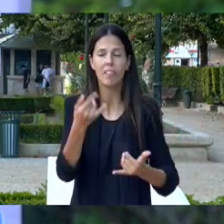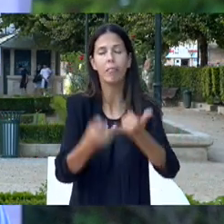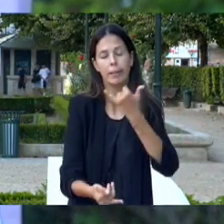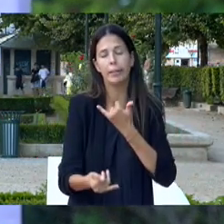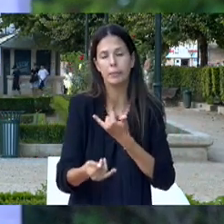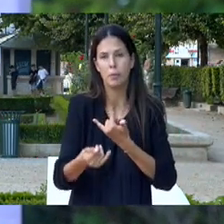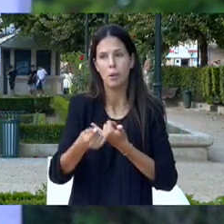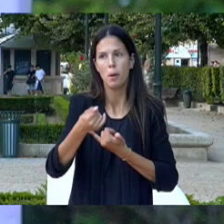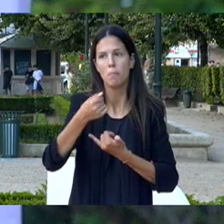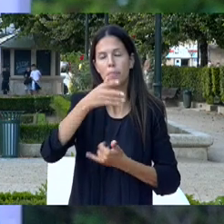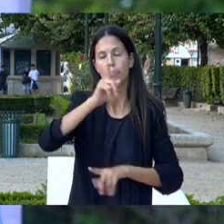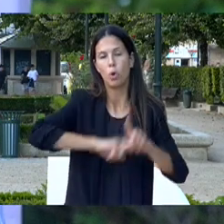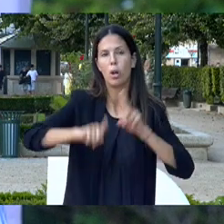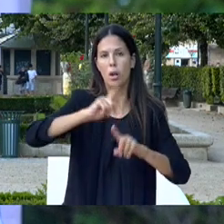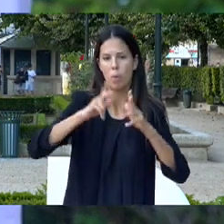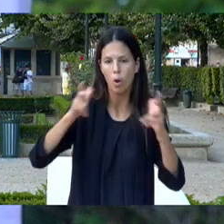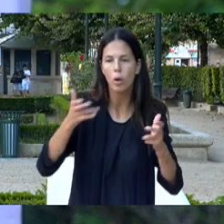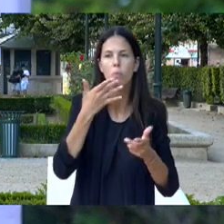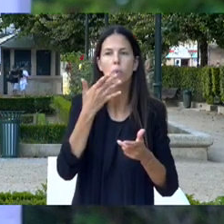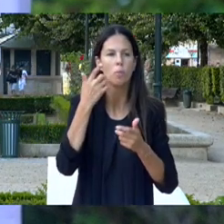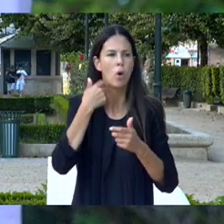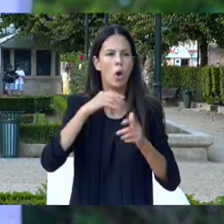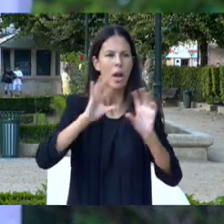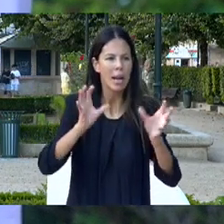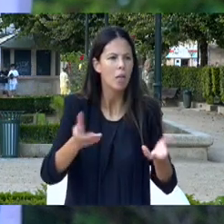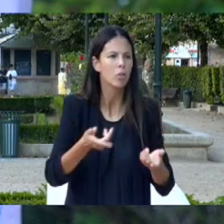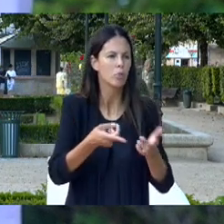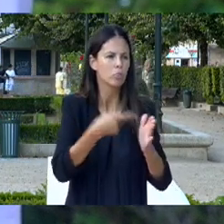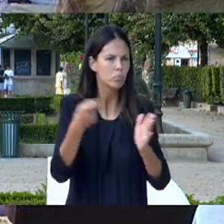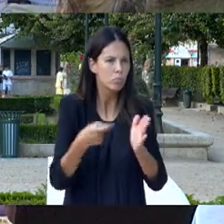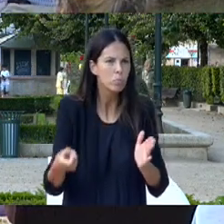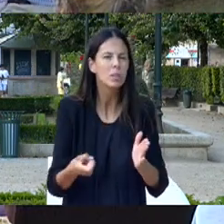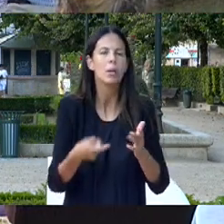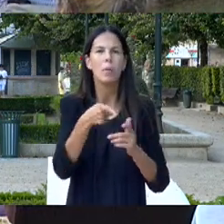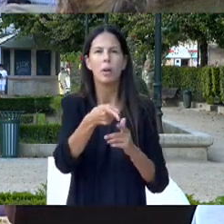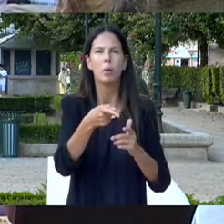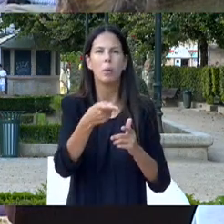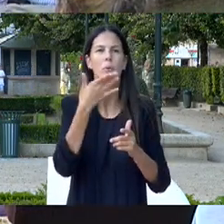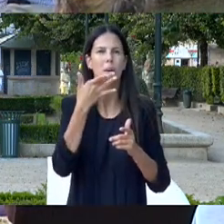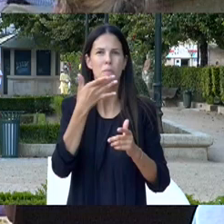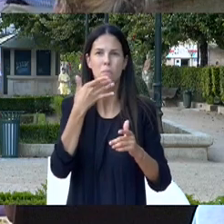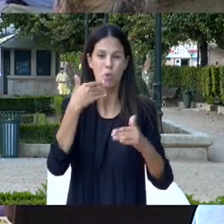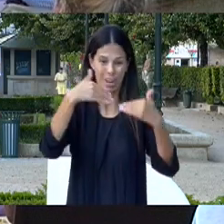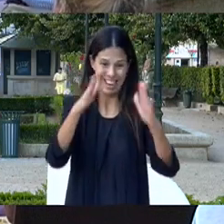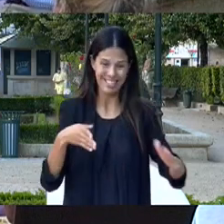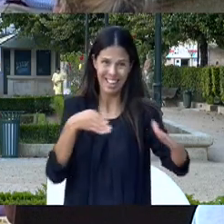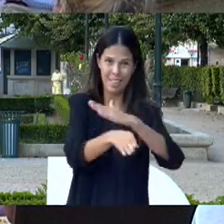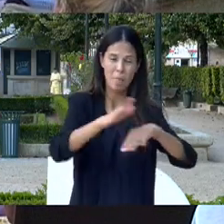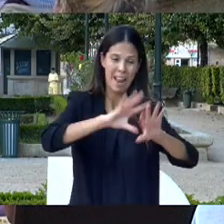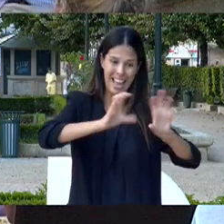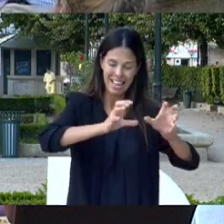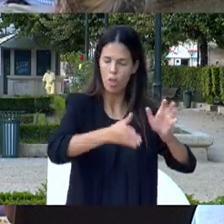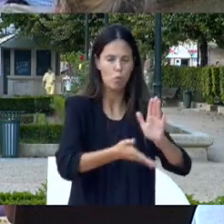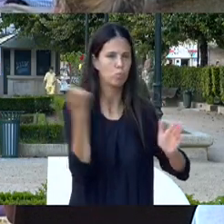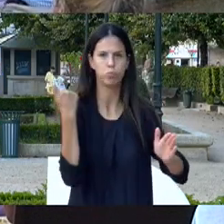factura. Inmediatamente lle retiran a radio, invaden ya casa para levarlle a radio. O seu irmán